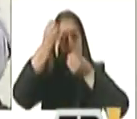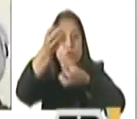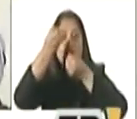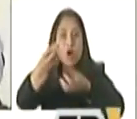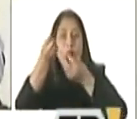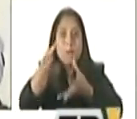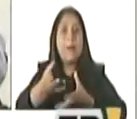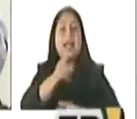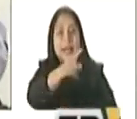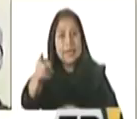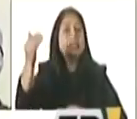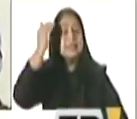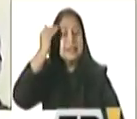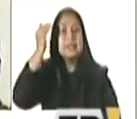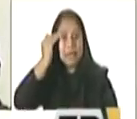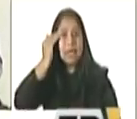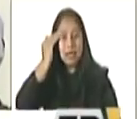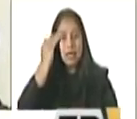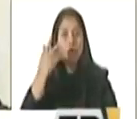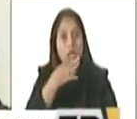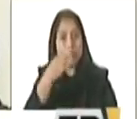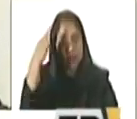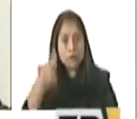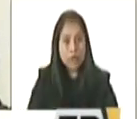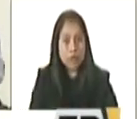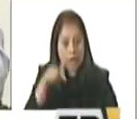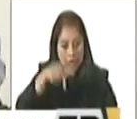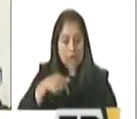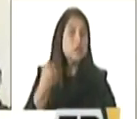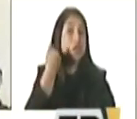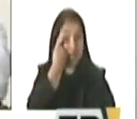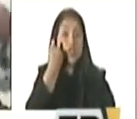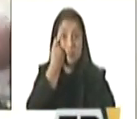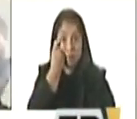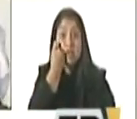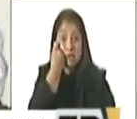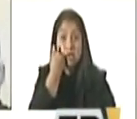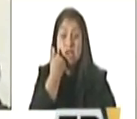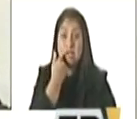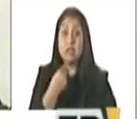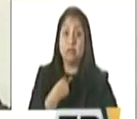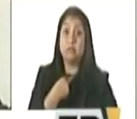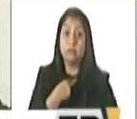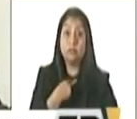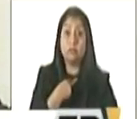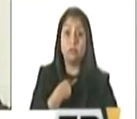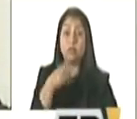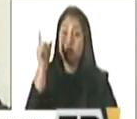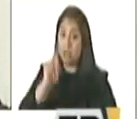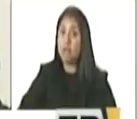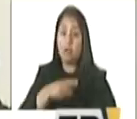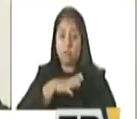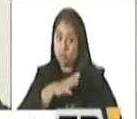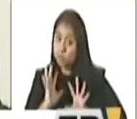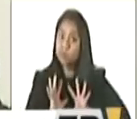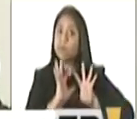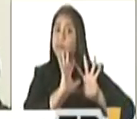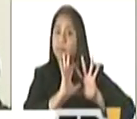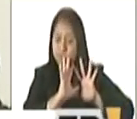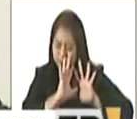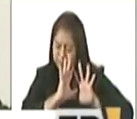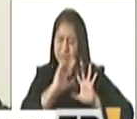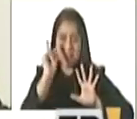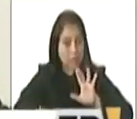y consciente de que efectivamente esta es una enfermedad seria que la tenemos que lograr controlar,